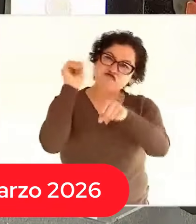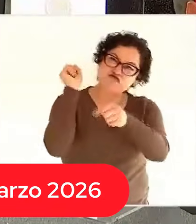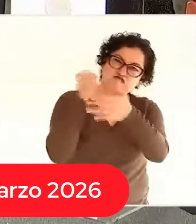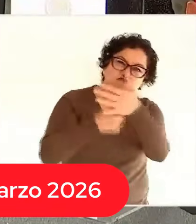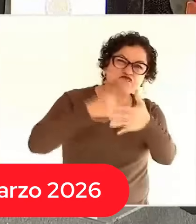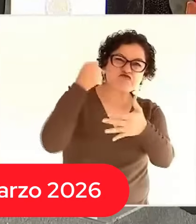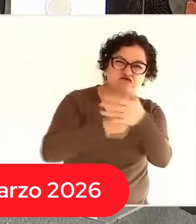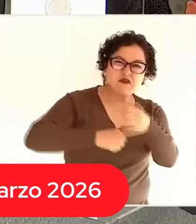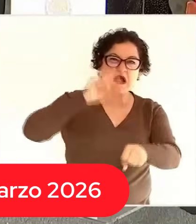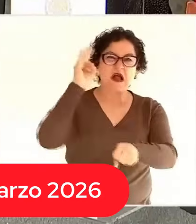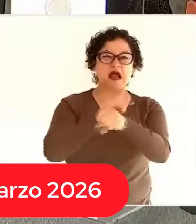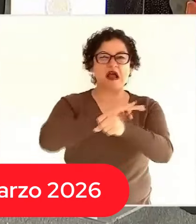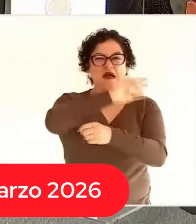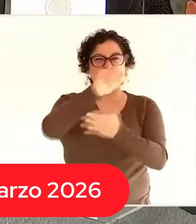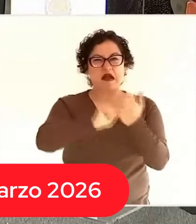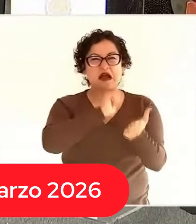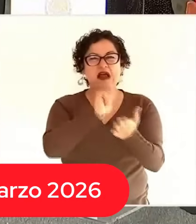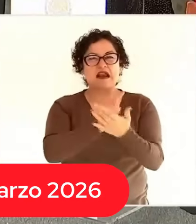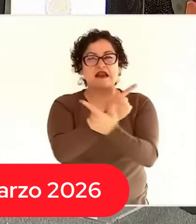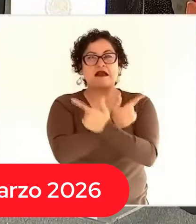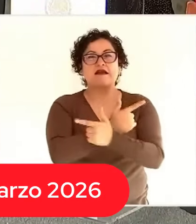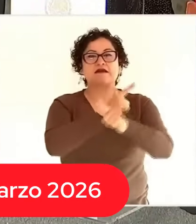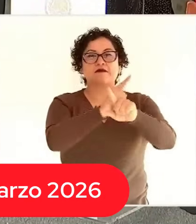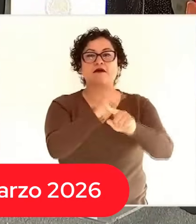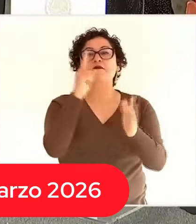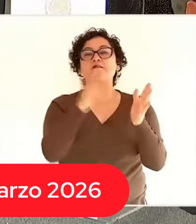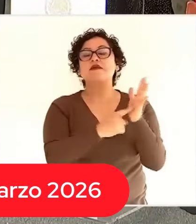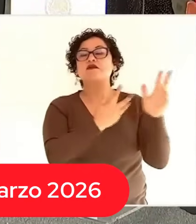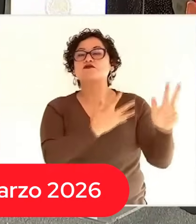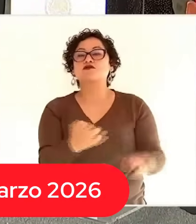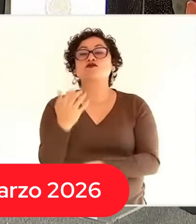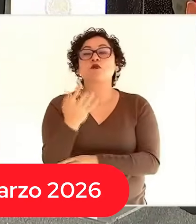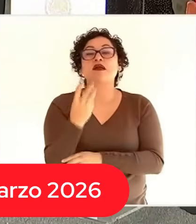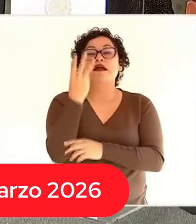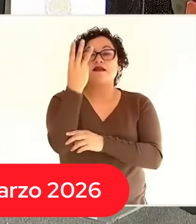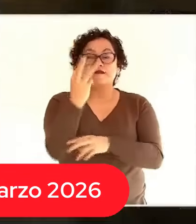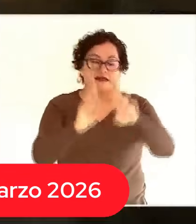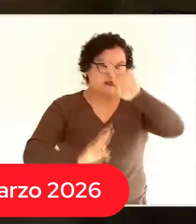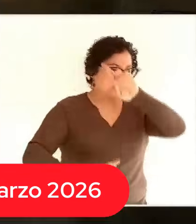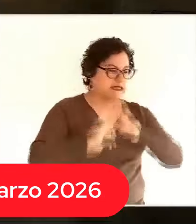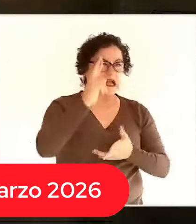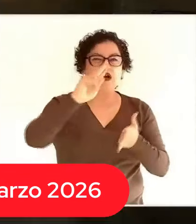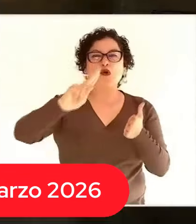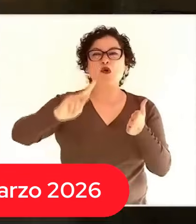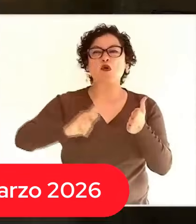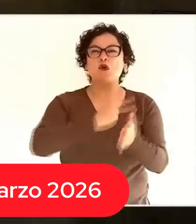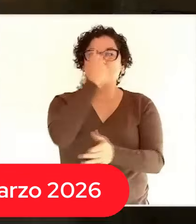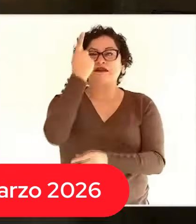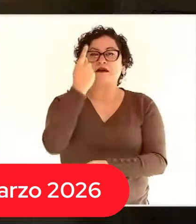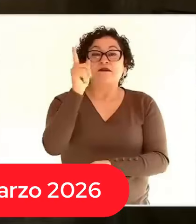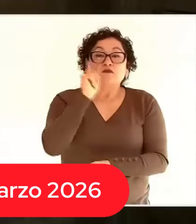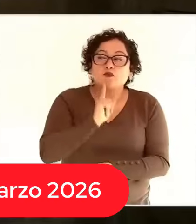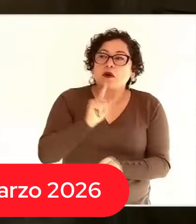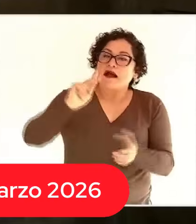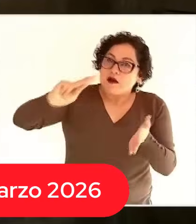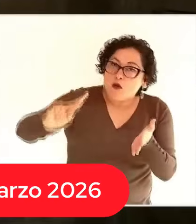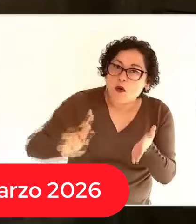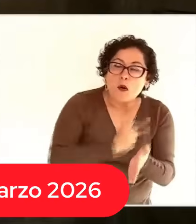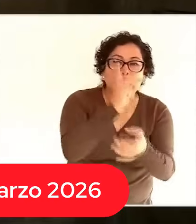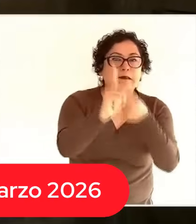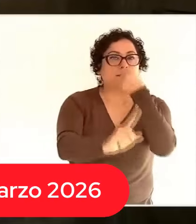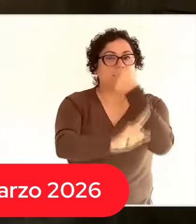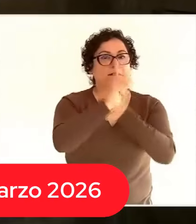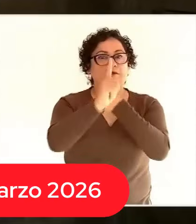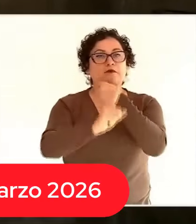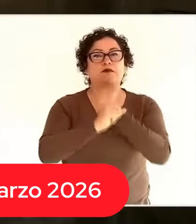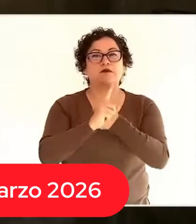En 1853 estalló la Guerra de Reforma y Margarita otra vez se vio comprometida. A